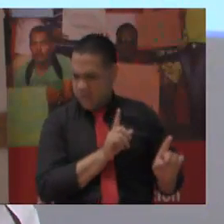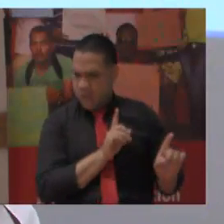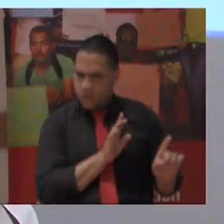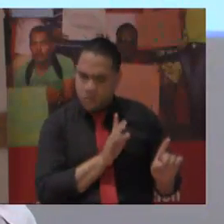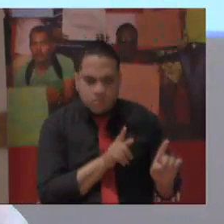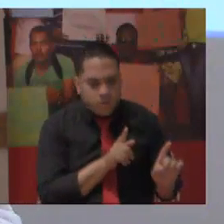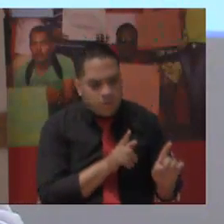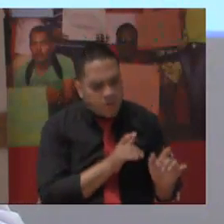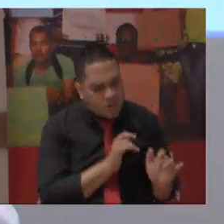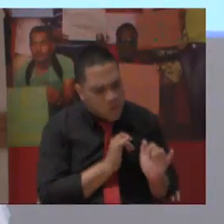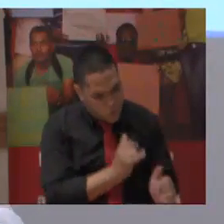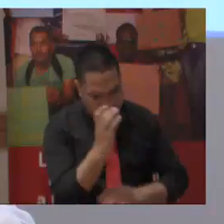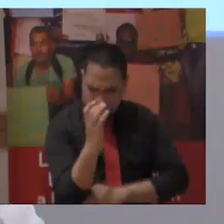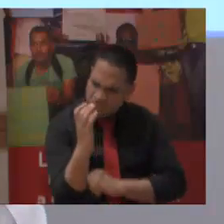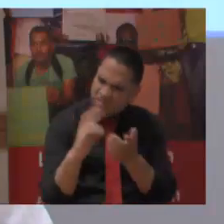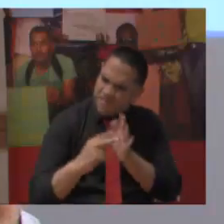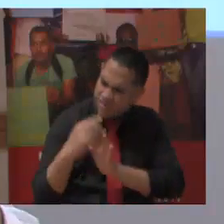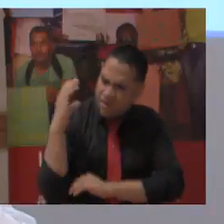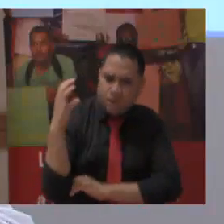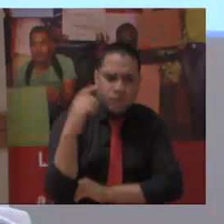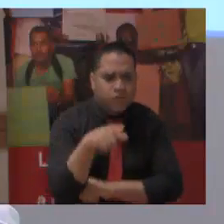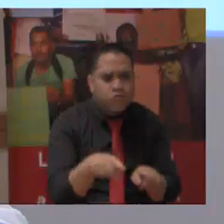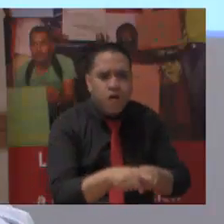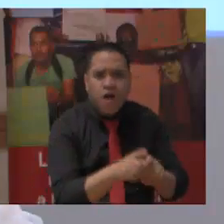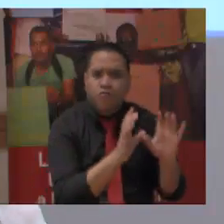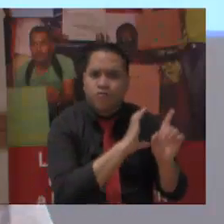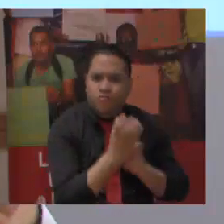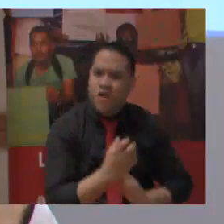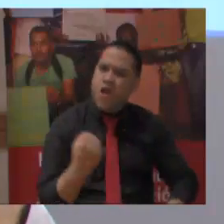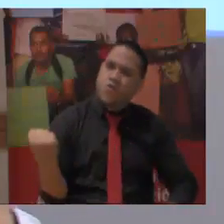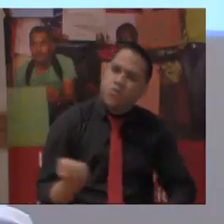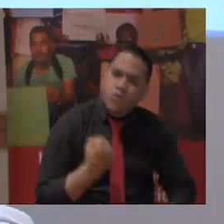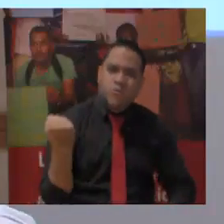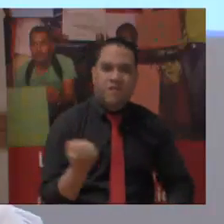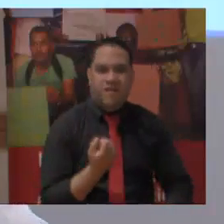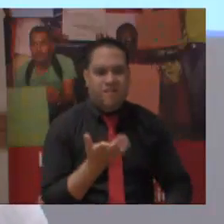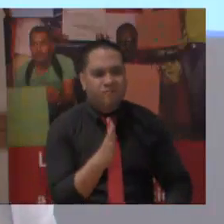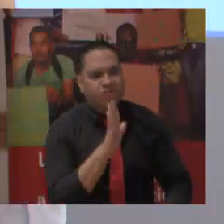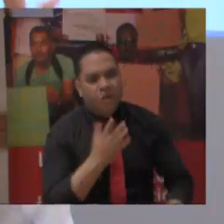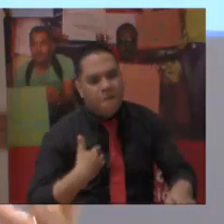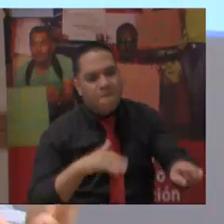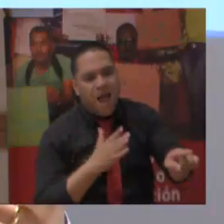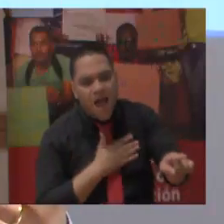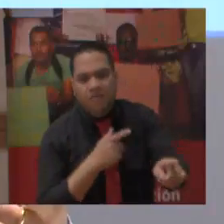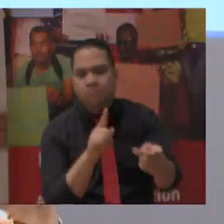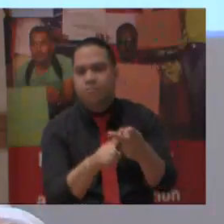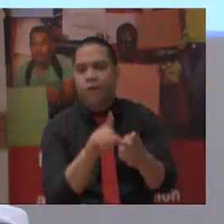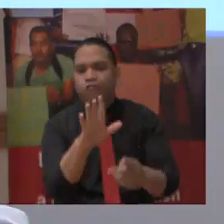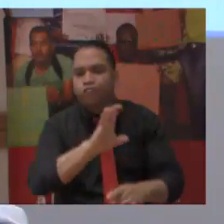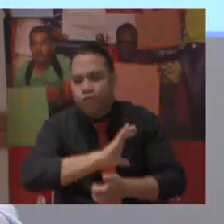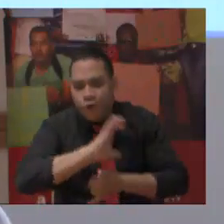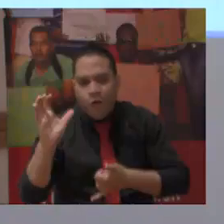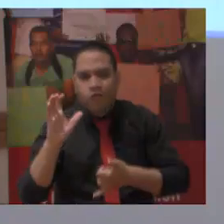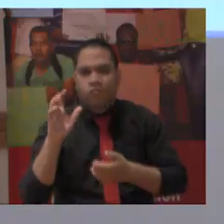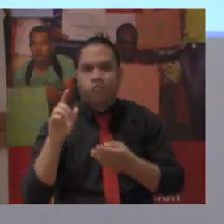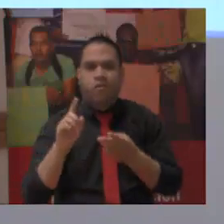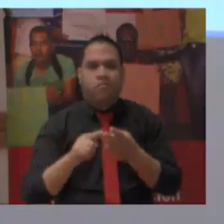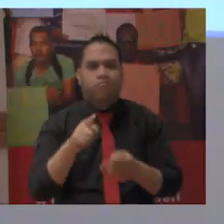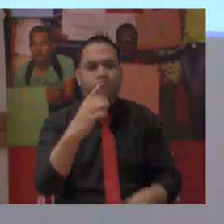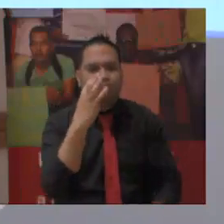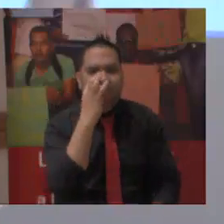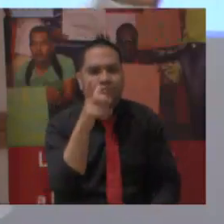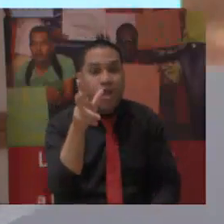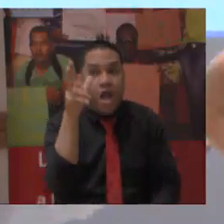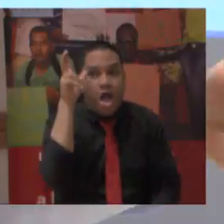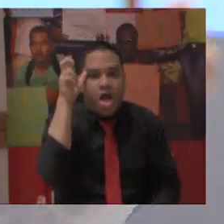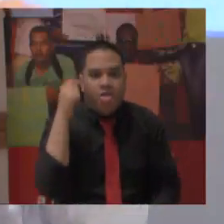¿qué quiere decir colombianos? Que eran mamagallistas, que habían paisas, que habían costeños, que había un man que era del